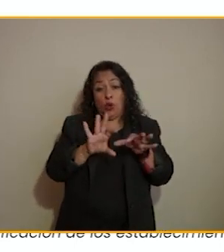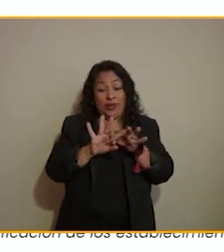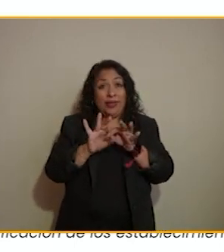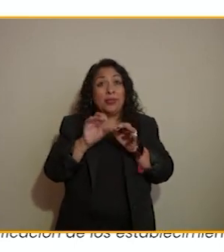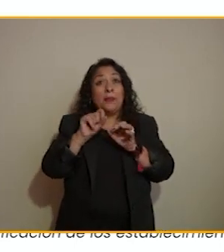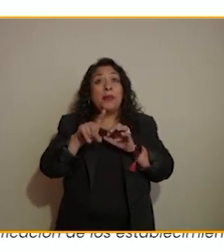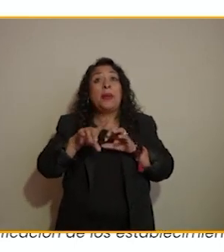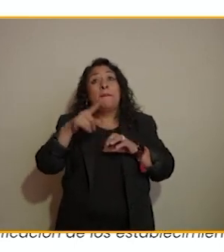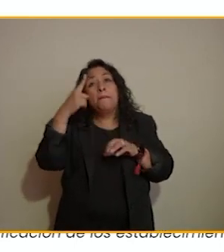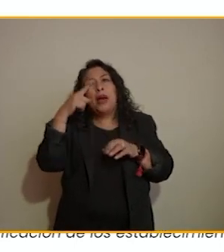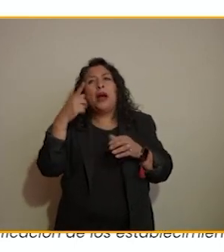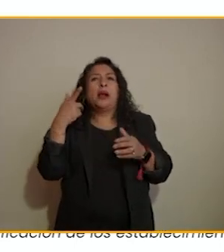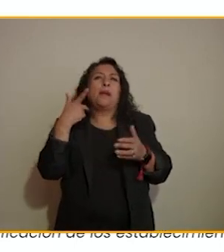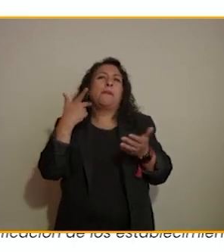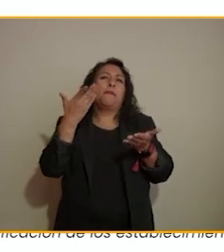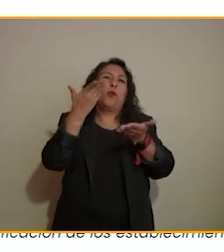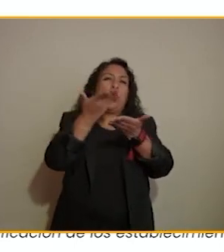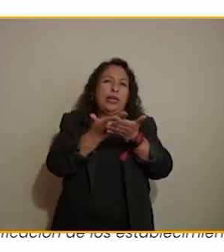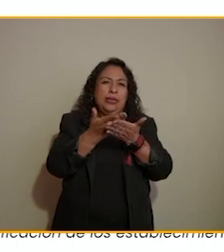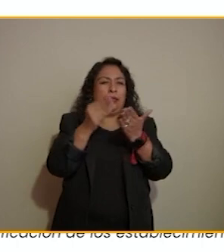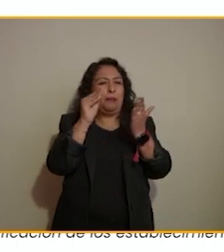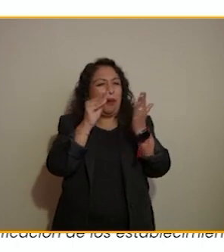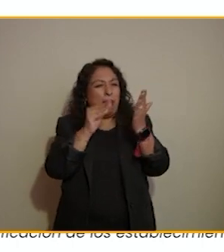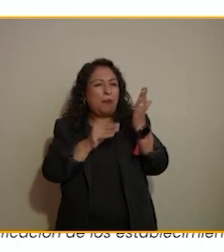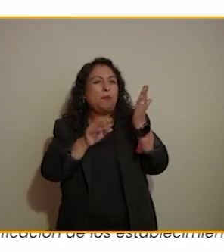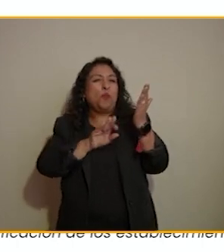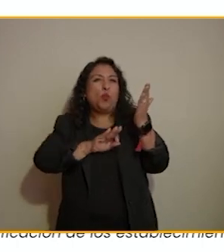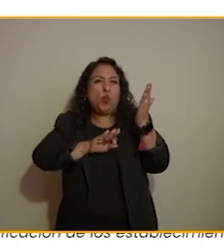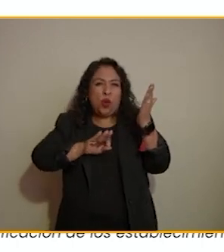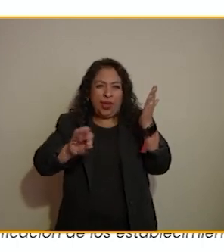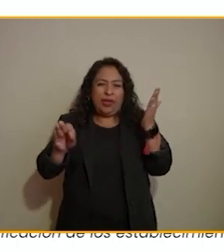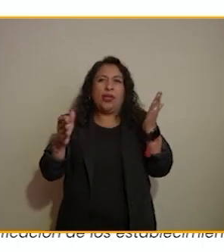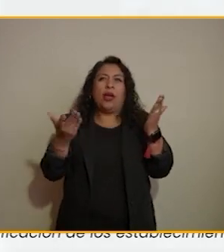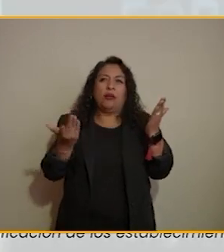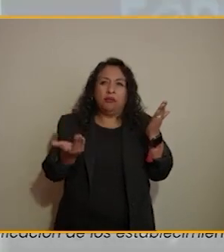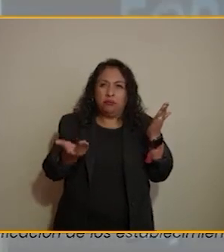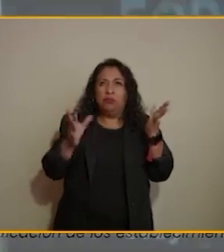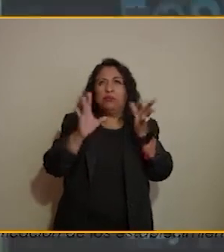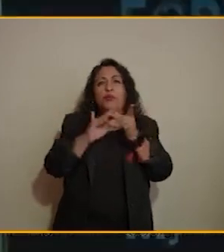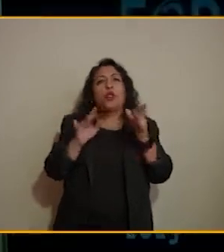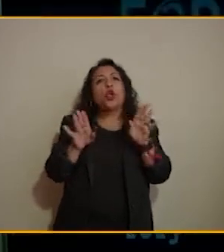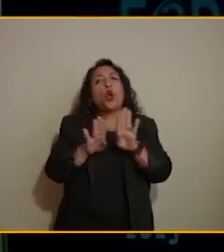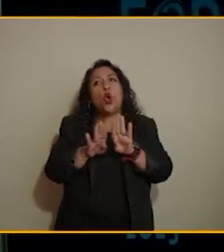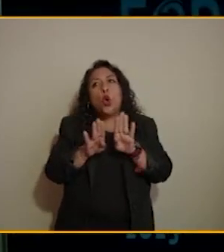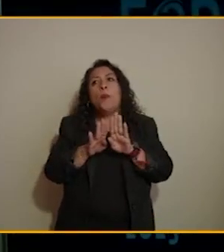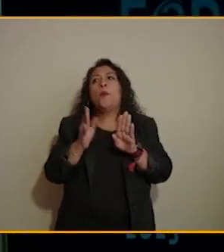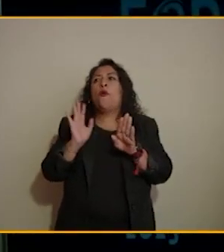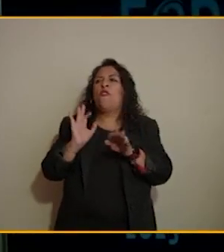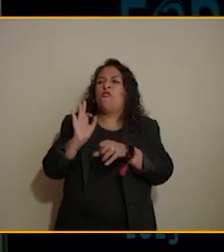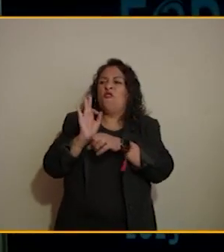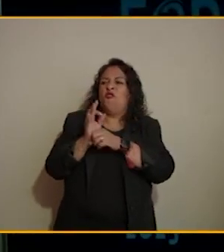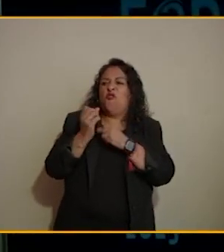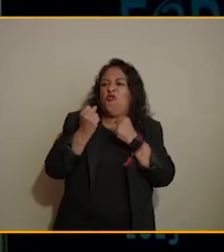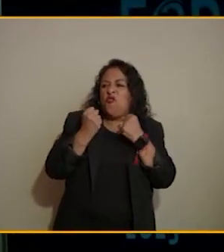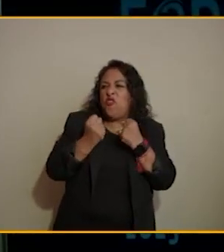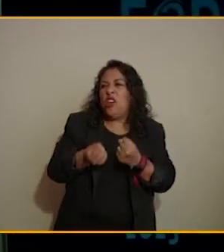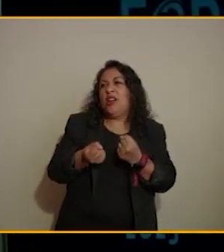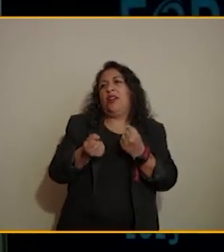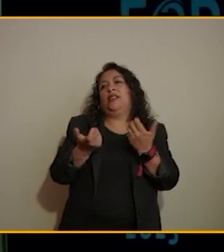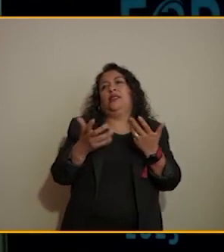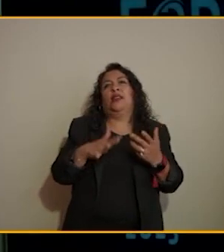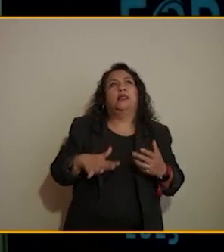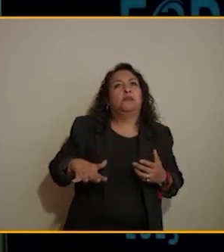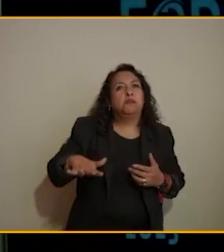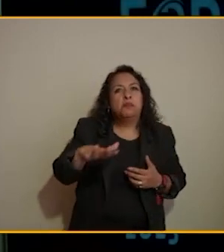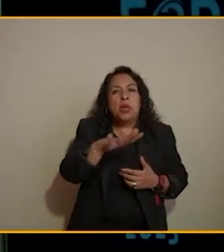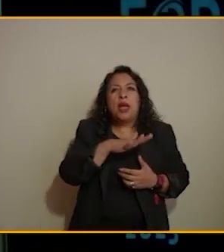para el planteamiento desde políticas públicas que nos permitan entonces hablar de cómo vamos a fortalecer todo este